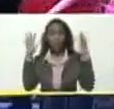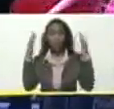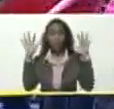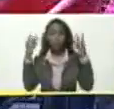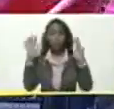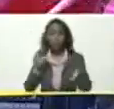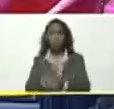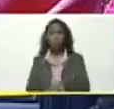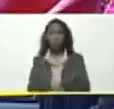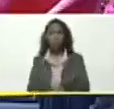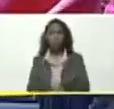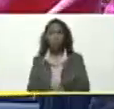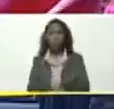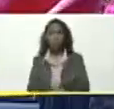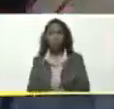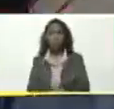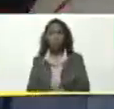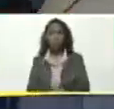Pregunta si el formato.